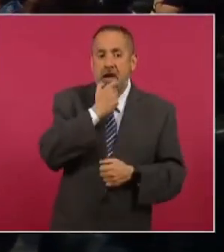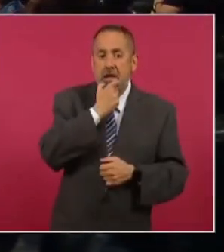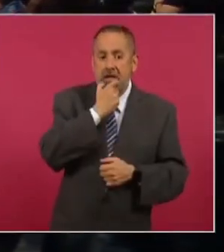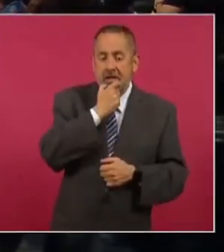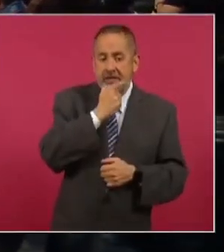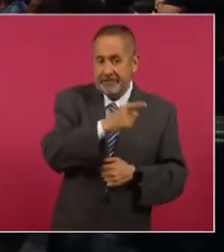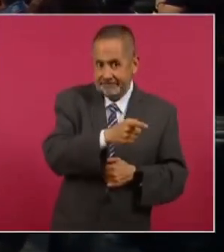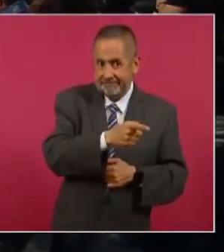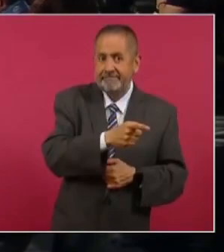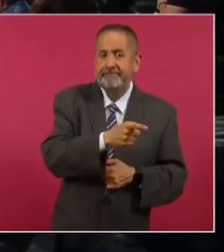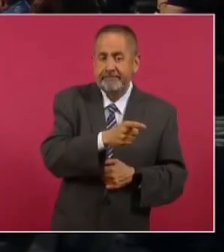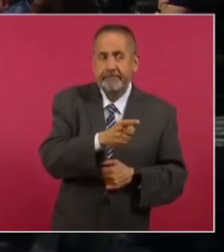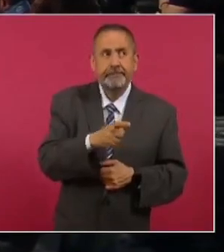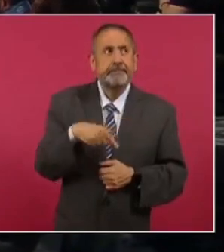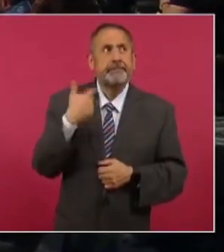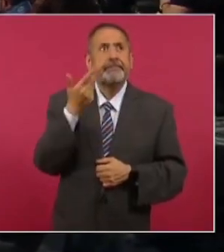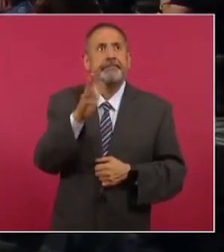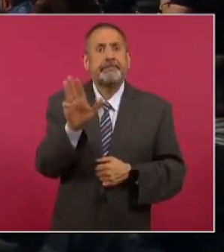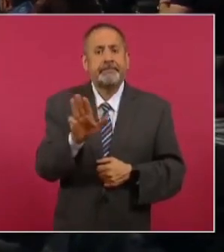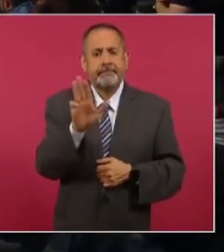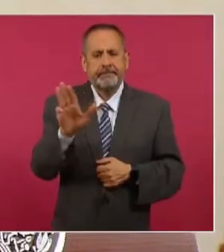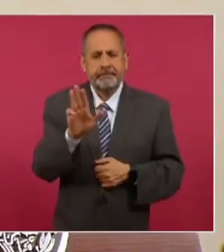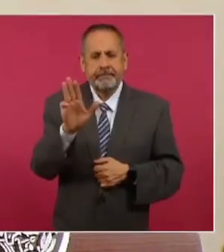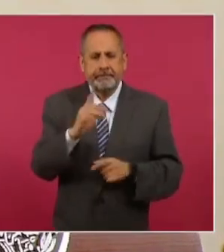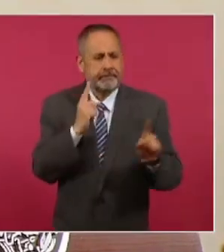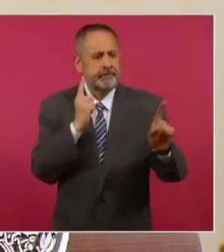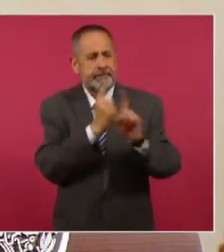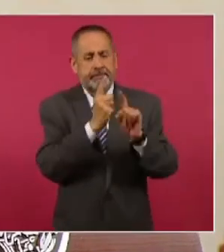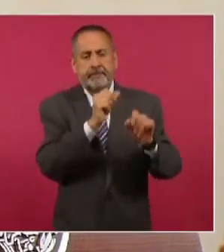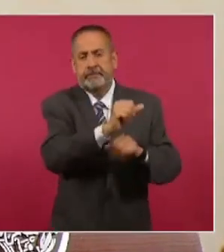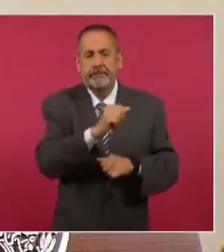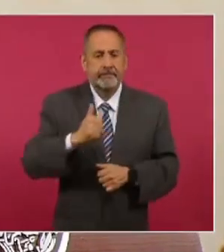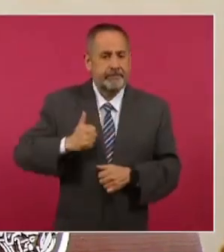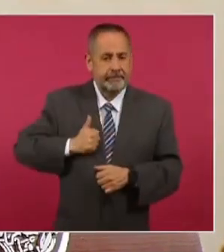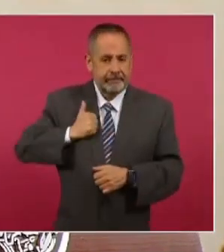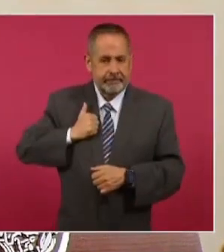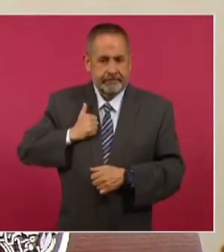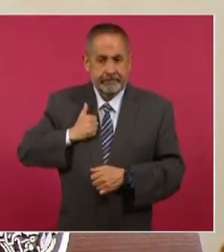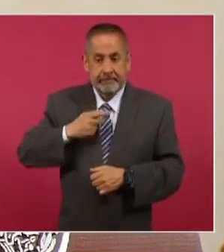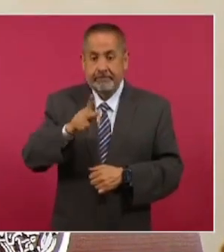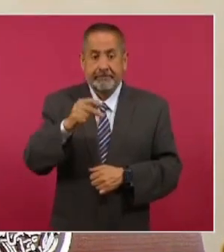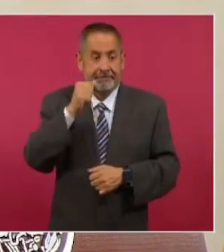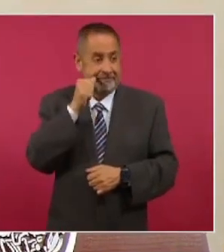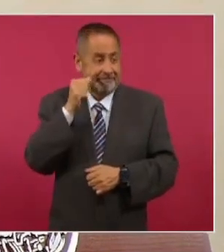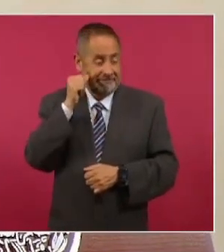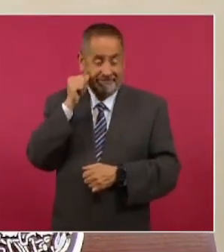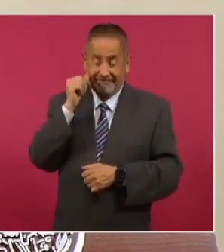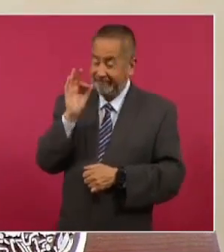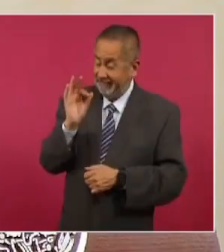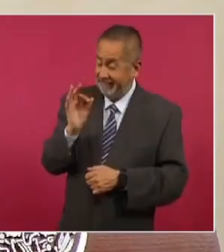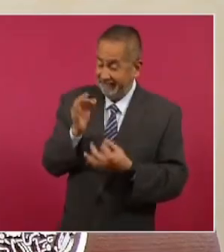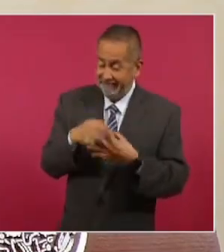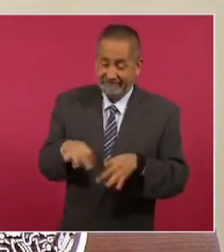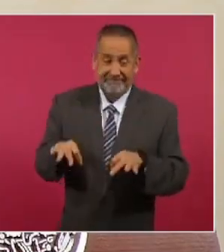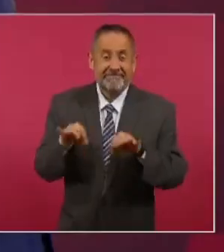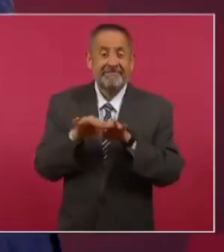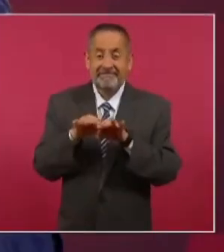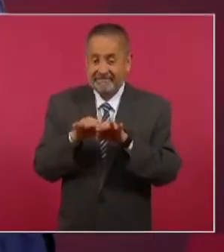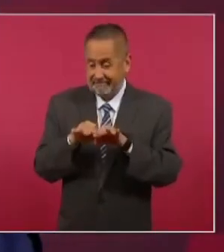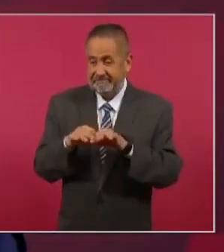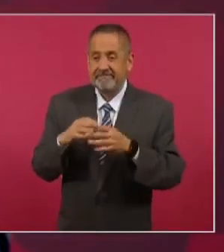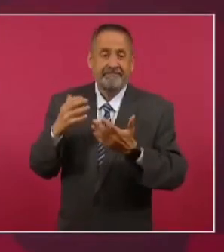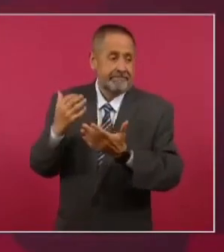y el miércoles contra Canadá pero el juego de anoche era muy